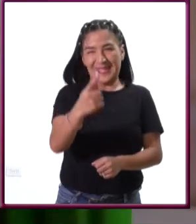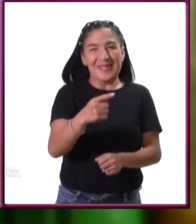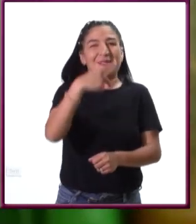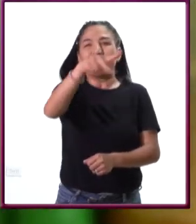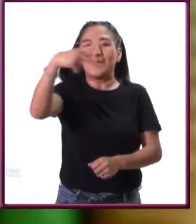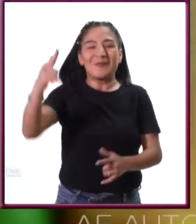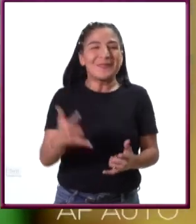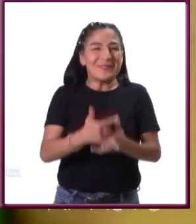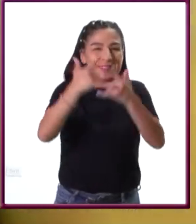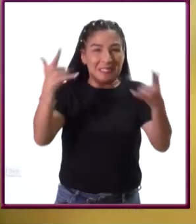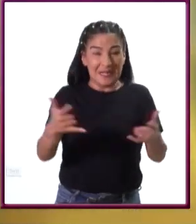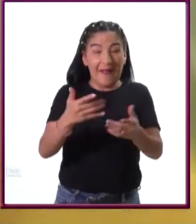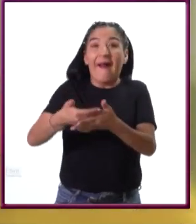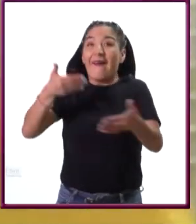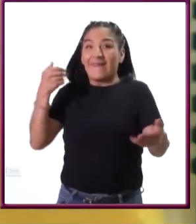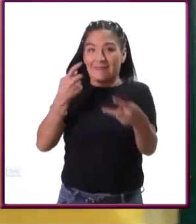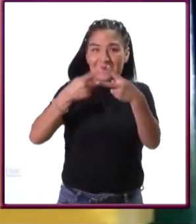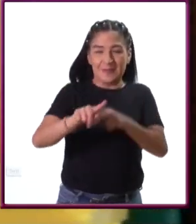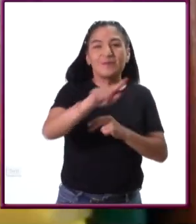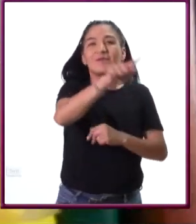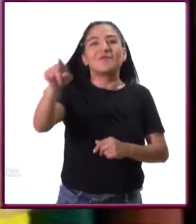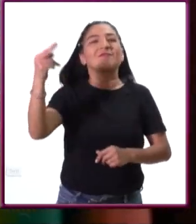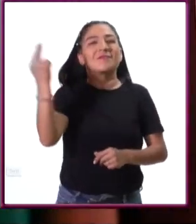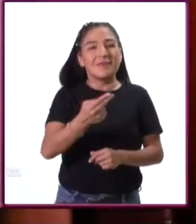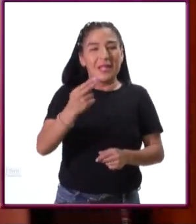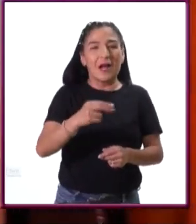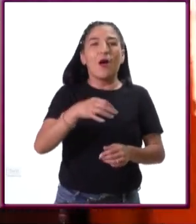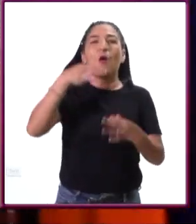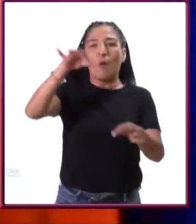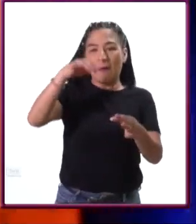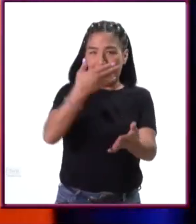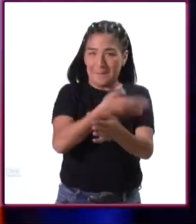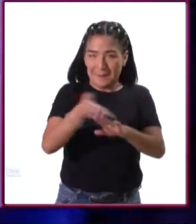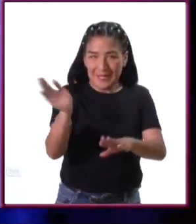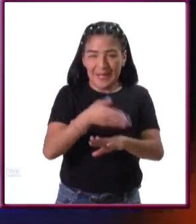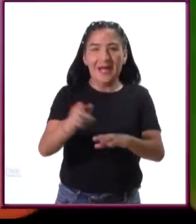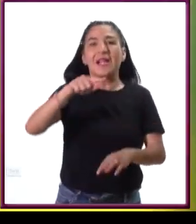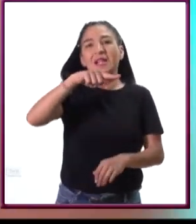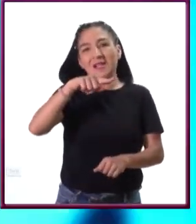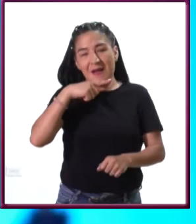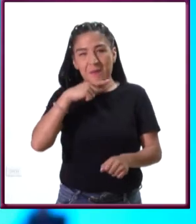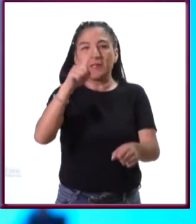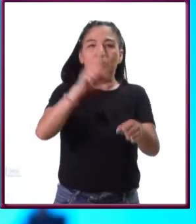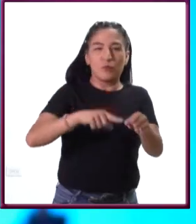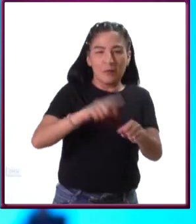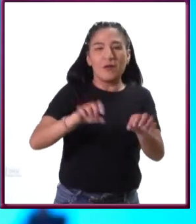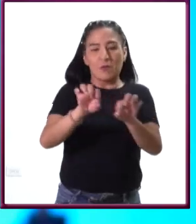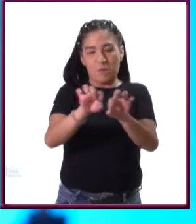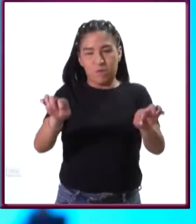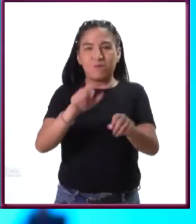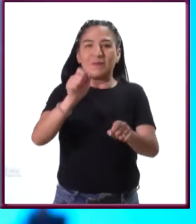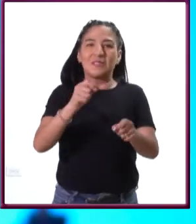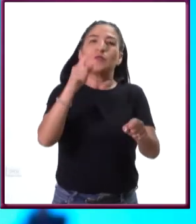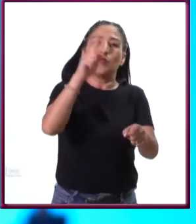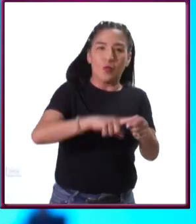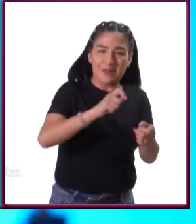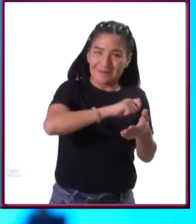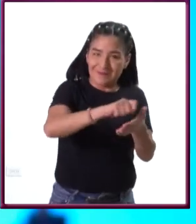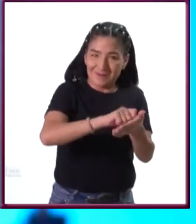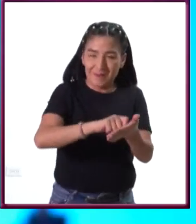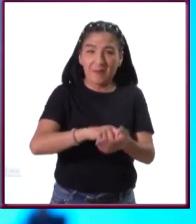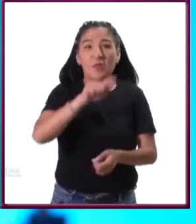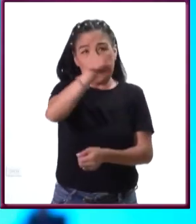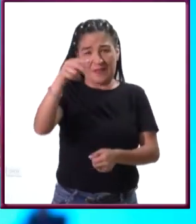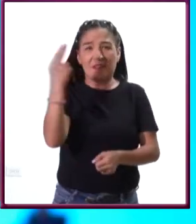Antes de empezar, vas a necesitar hojas blancas, lápices y plumones de colores. Si lo necesitas, pide ayuda a